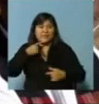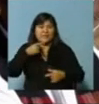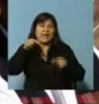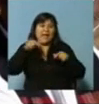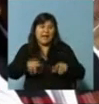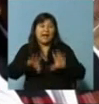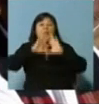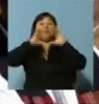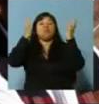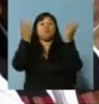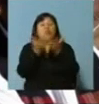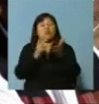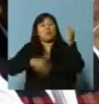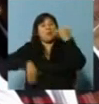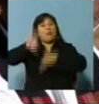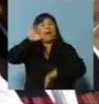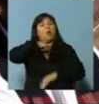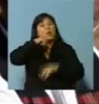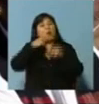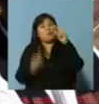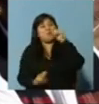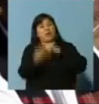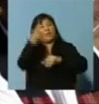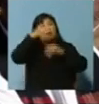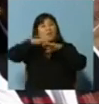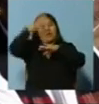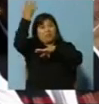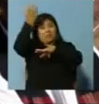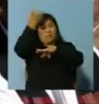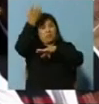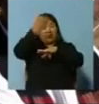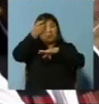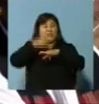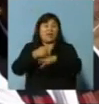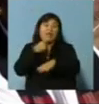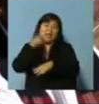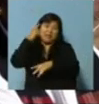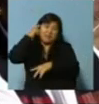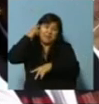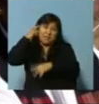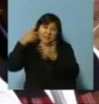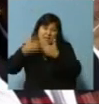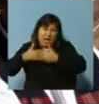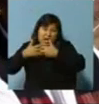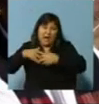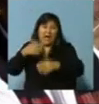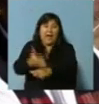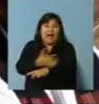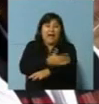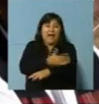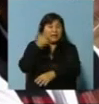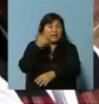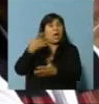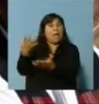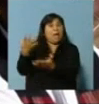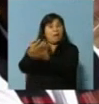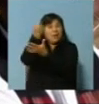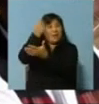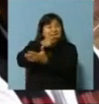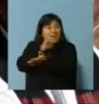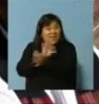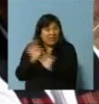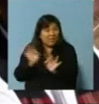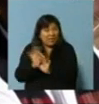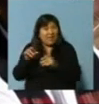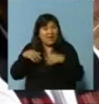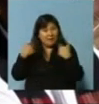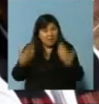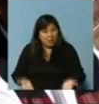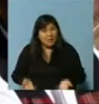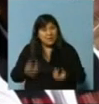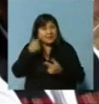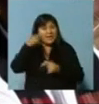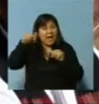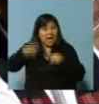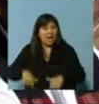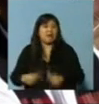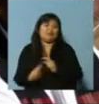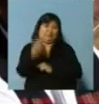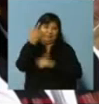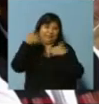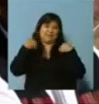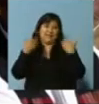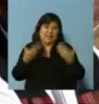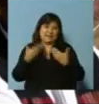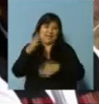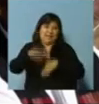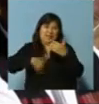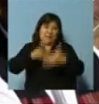radiación del mundo. No sé por qué antes no la aprovechamos, ahora sí creo que estamos a tiempo de dar el paso y de formar parte de este